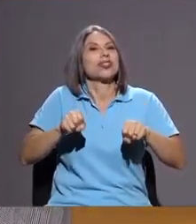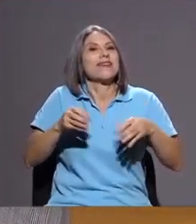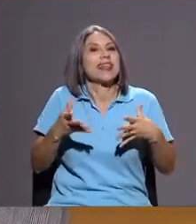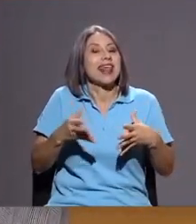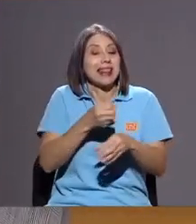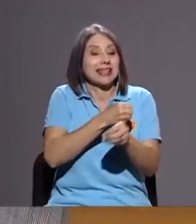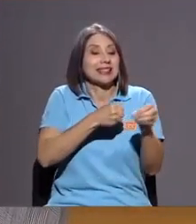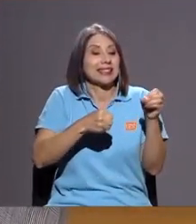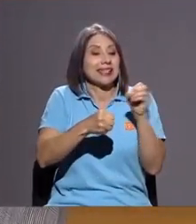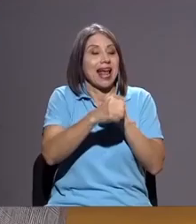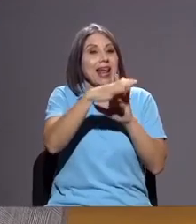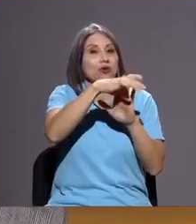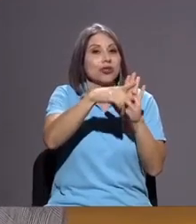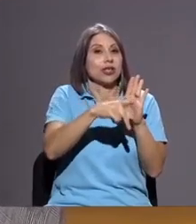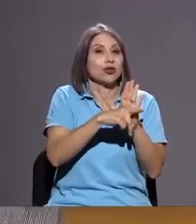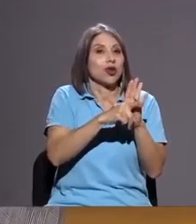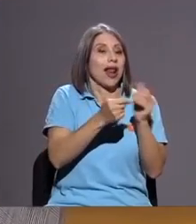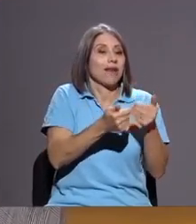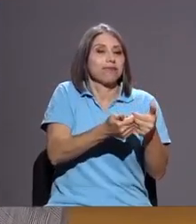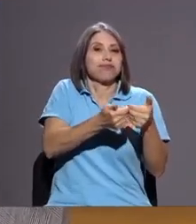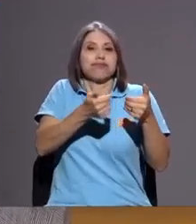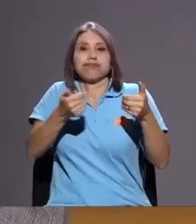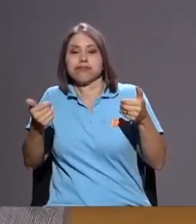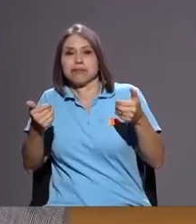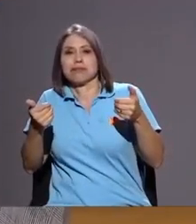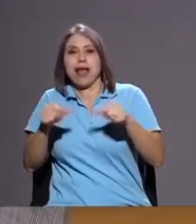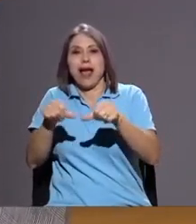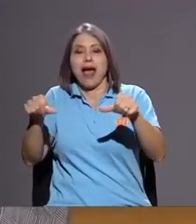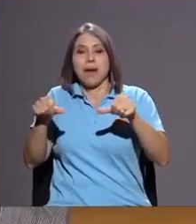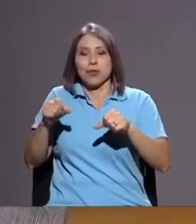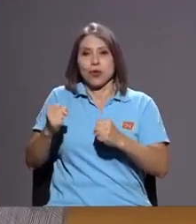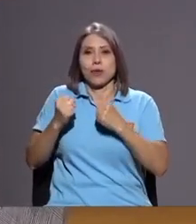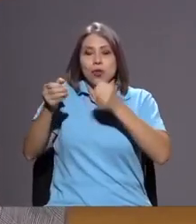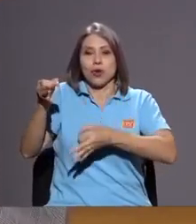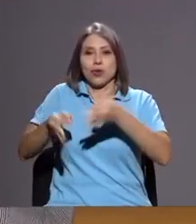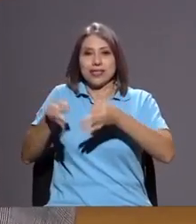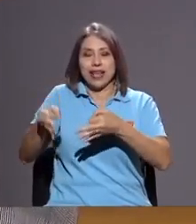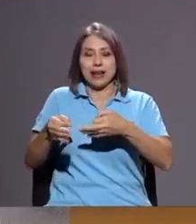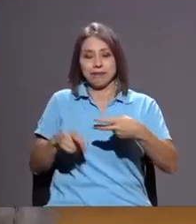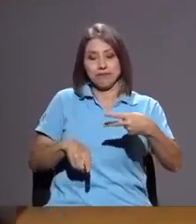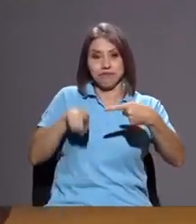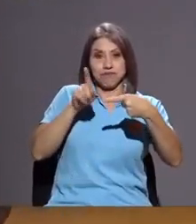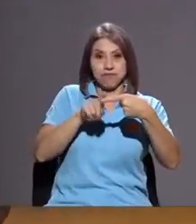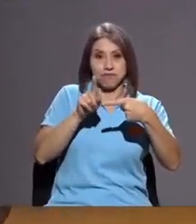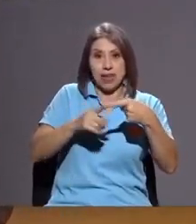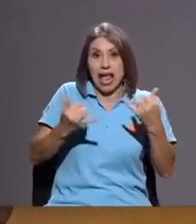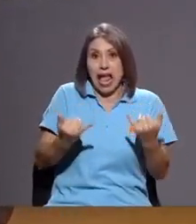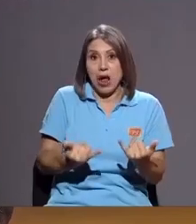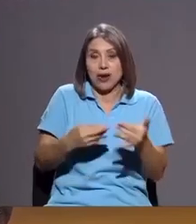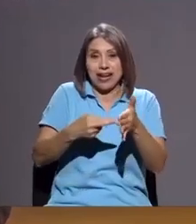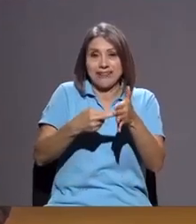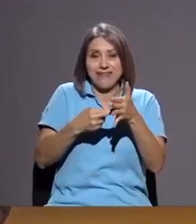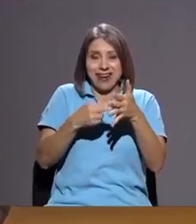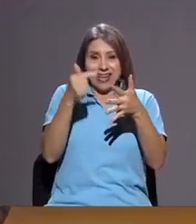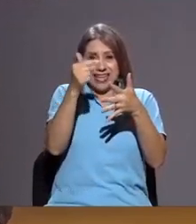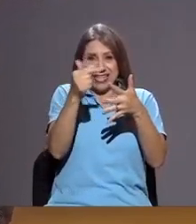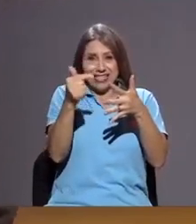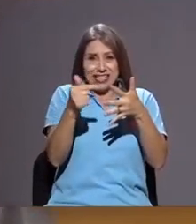Constitucional del ámbito del Poder Judicial. Bueno, respecto al primero, hoy día los requisitos son muy,